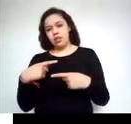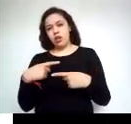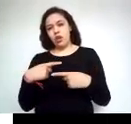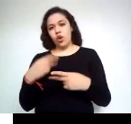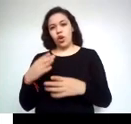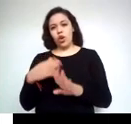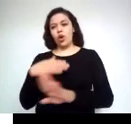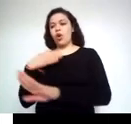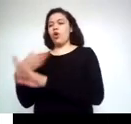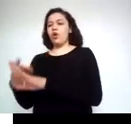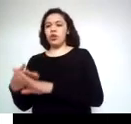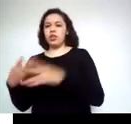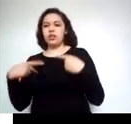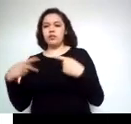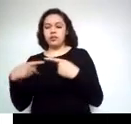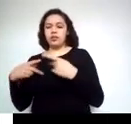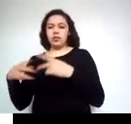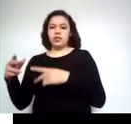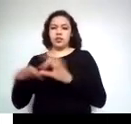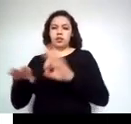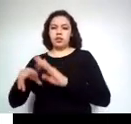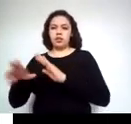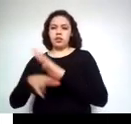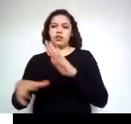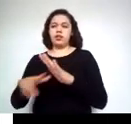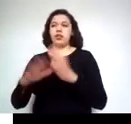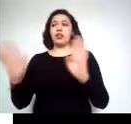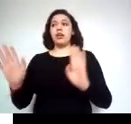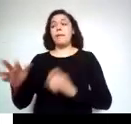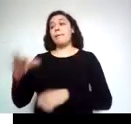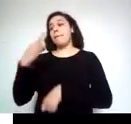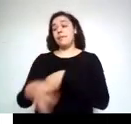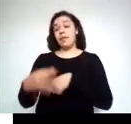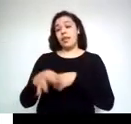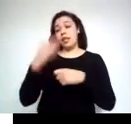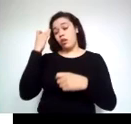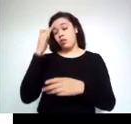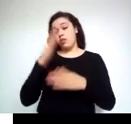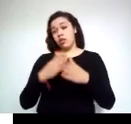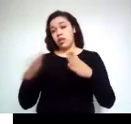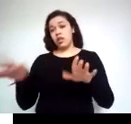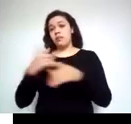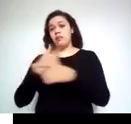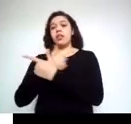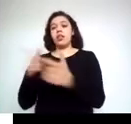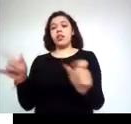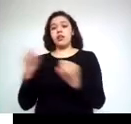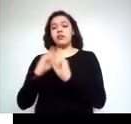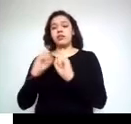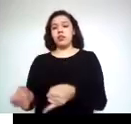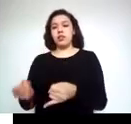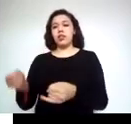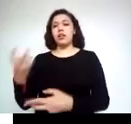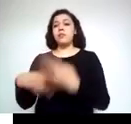los trabajadores por honorarios que son eventuales, que son libres, independientes, que no vienen a la